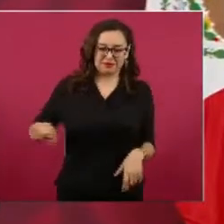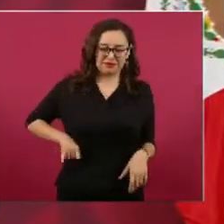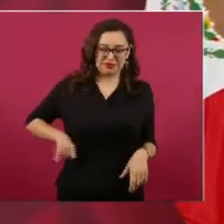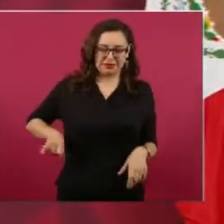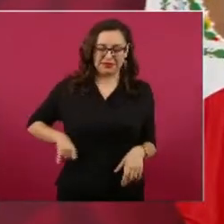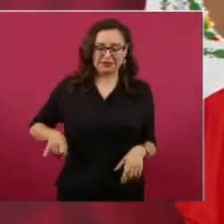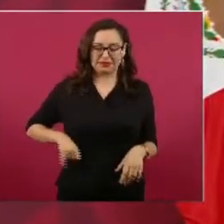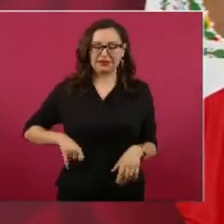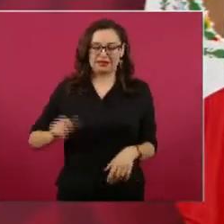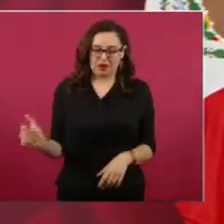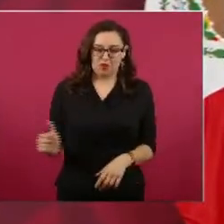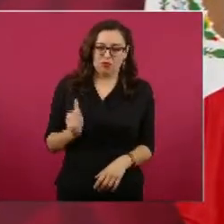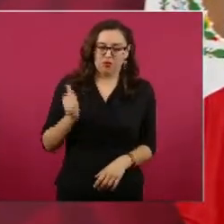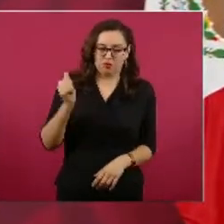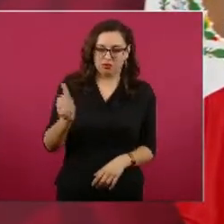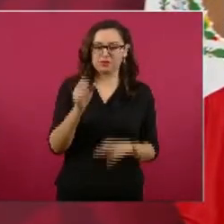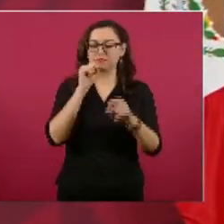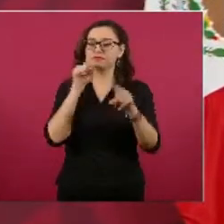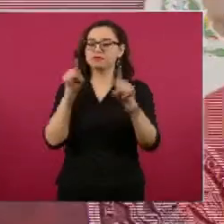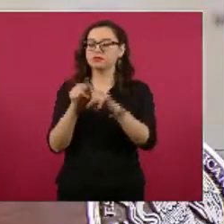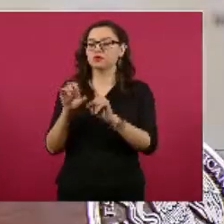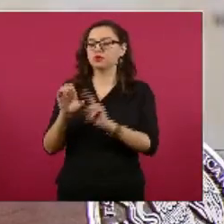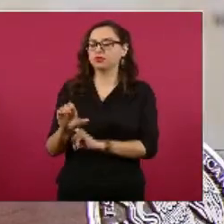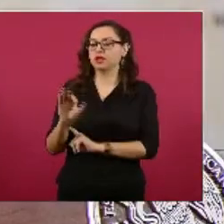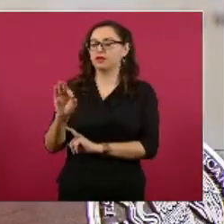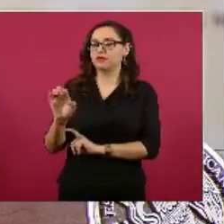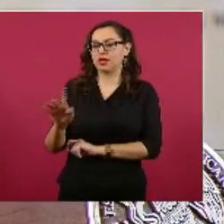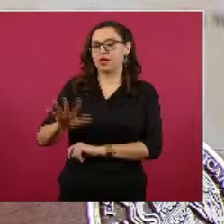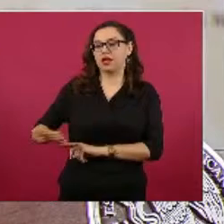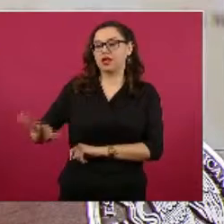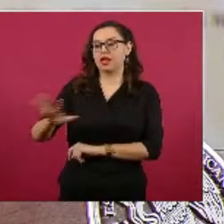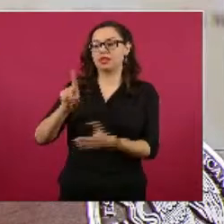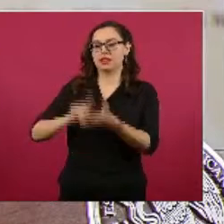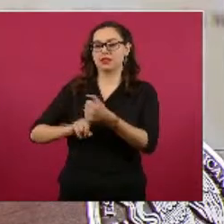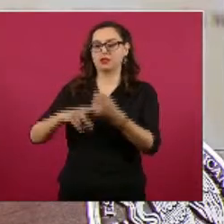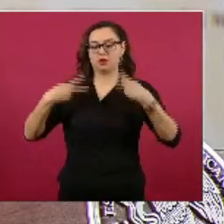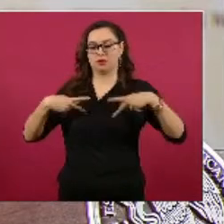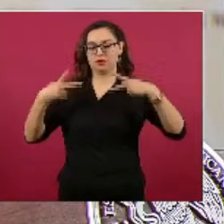electricidad lo sepan i